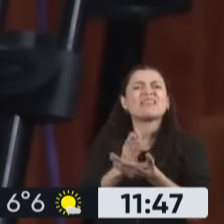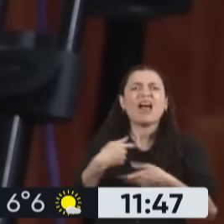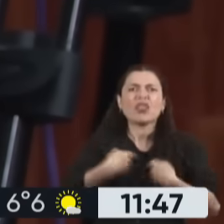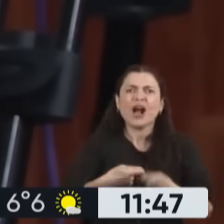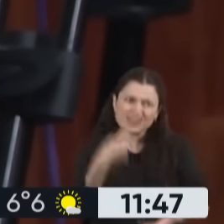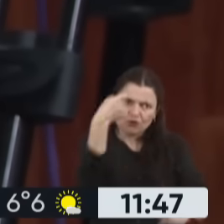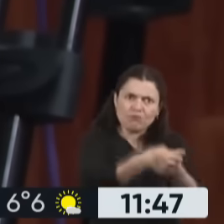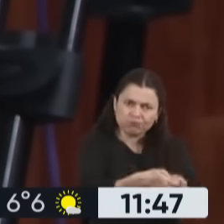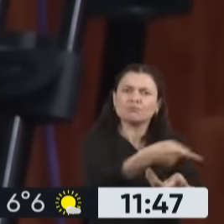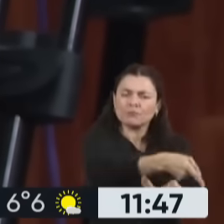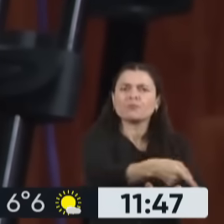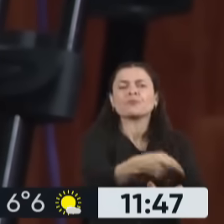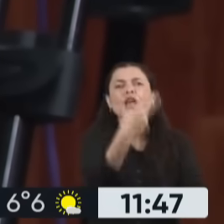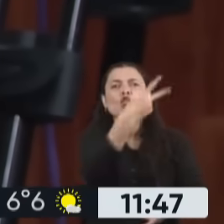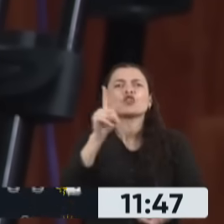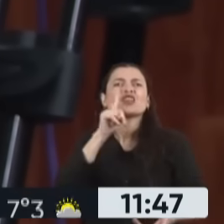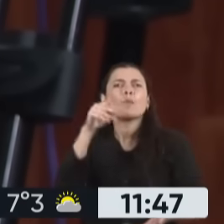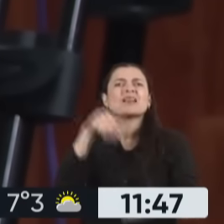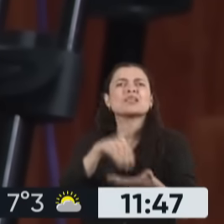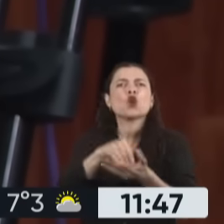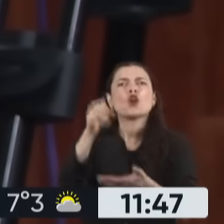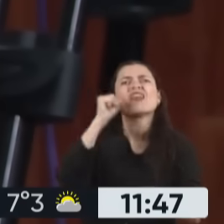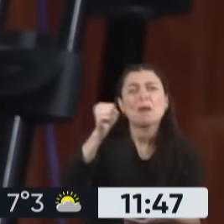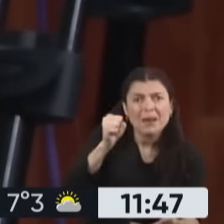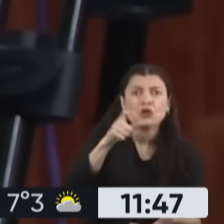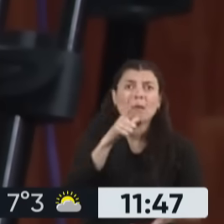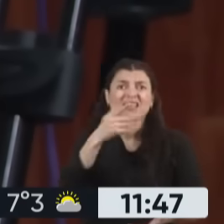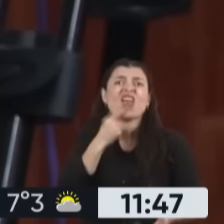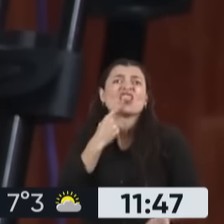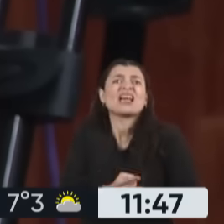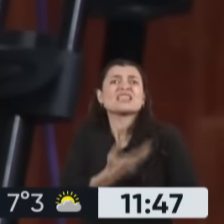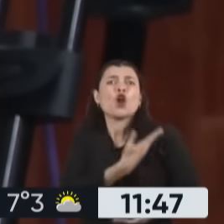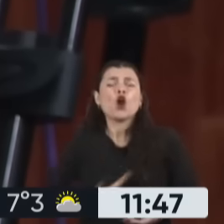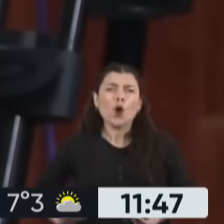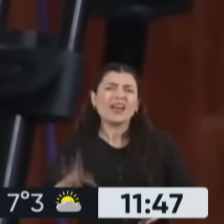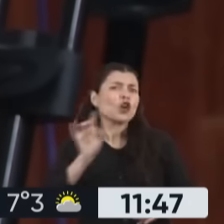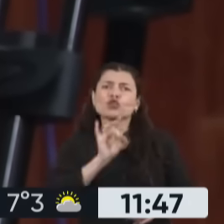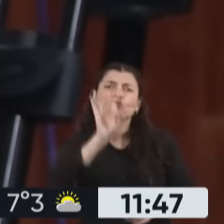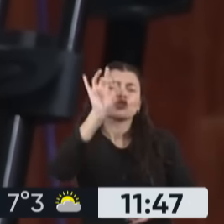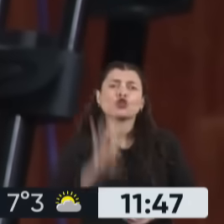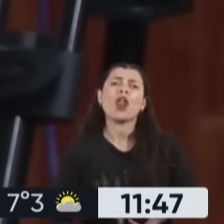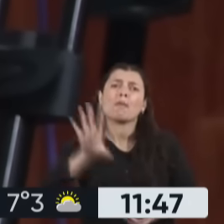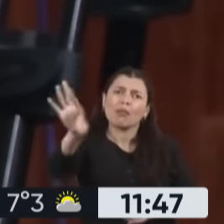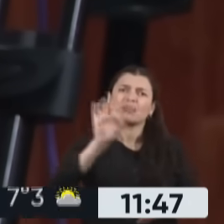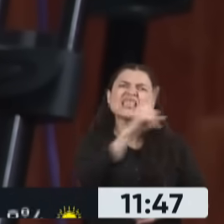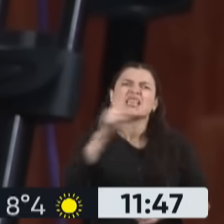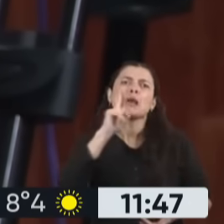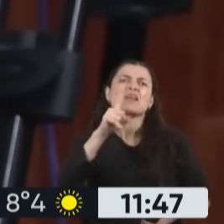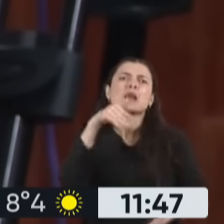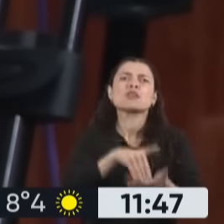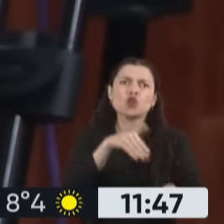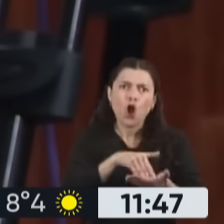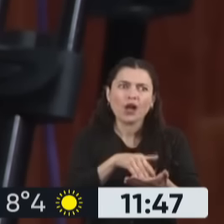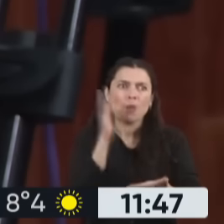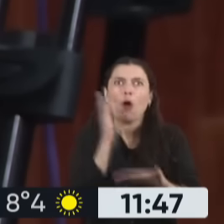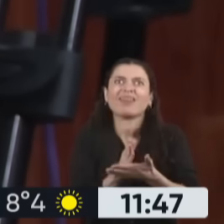corregir. Hay 200.000 millones de pesos destinados y la Nación usó alrededor de 100.000 millones de pesos. Te quería preguntar para qué se va a usar